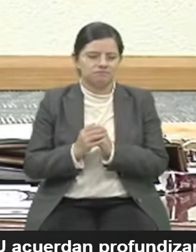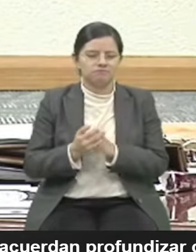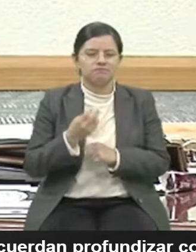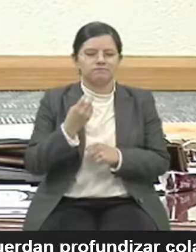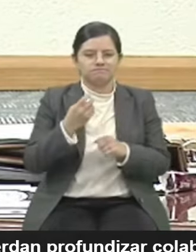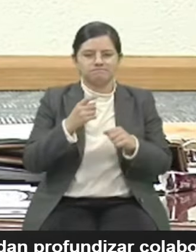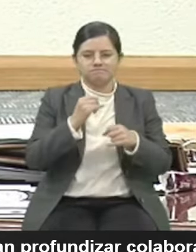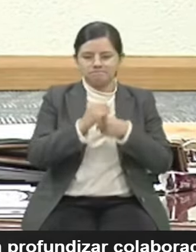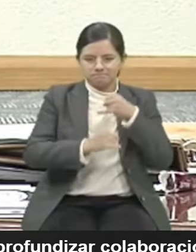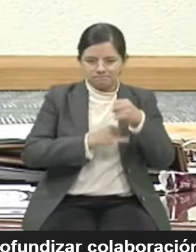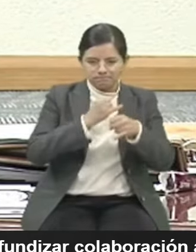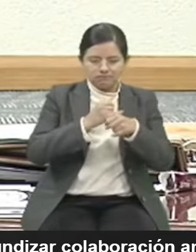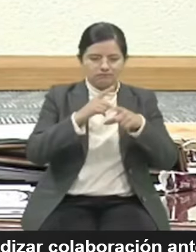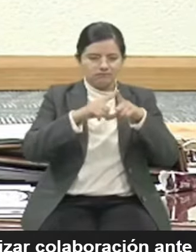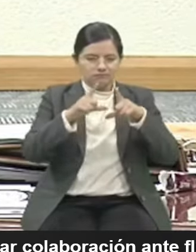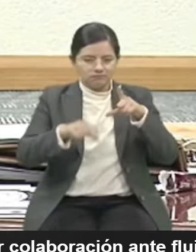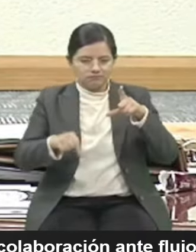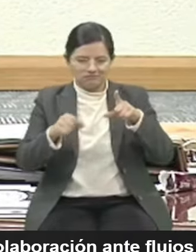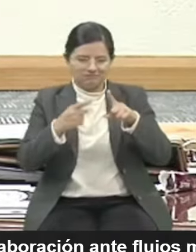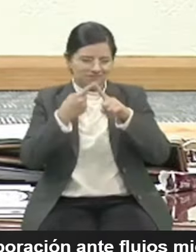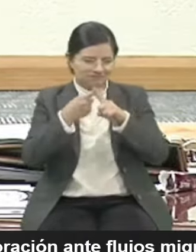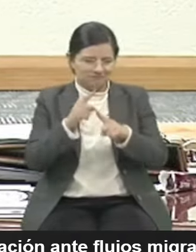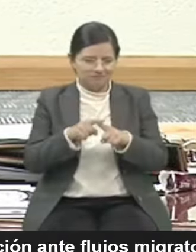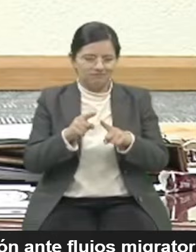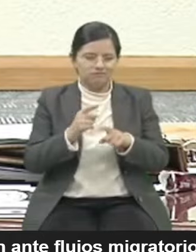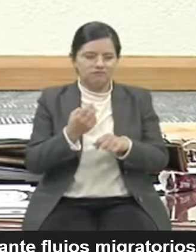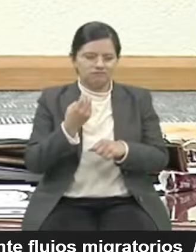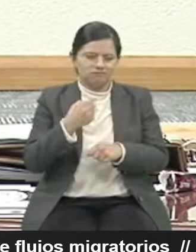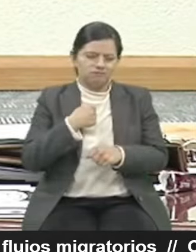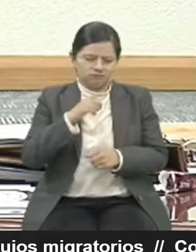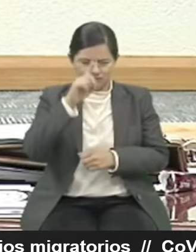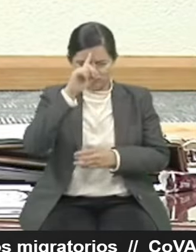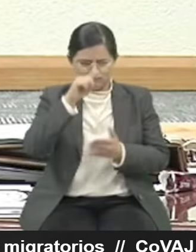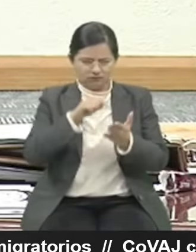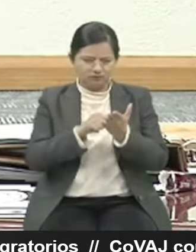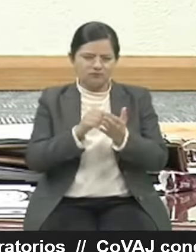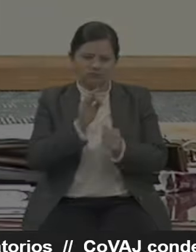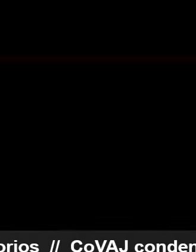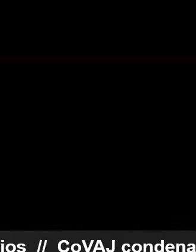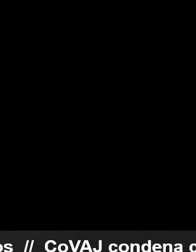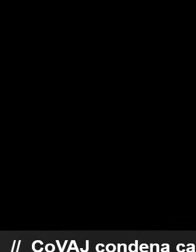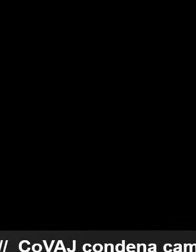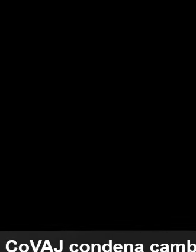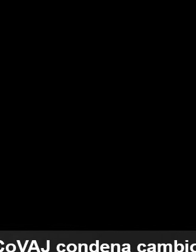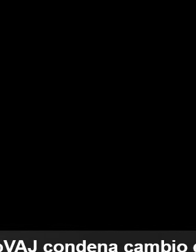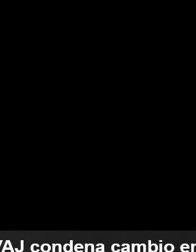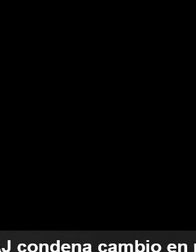que estaremos eh saliendo a buen Puerto en el tema de la controversia